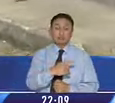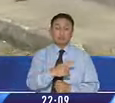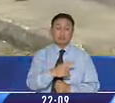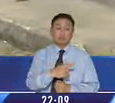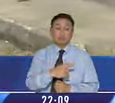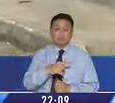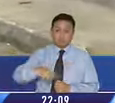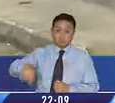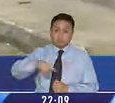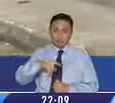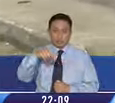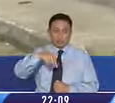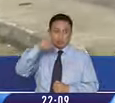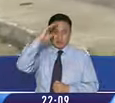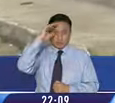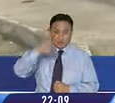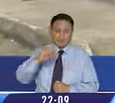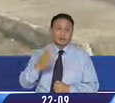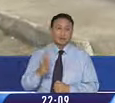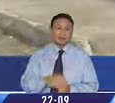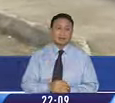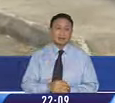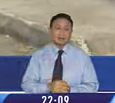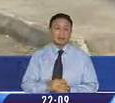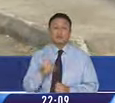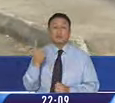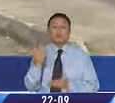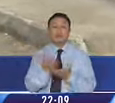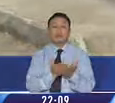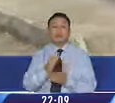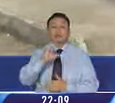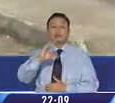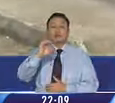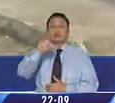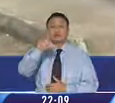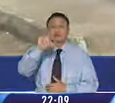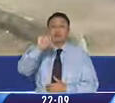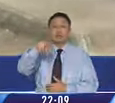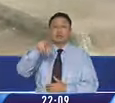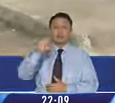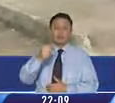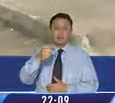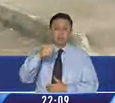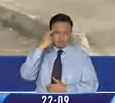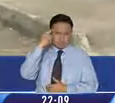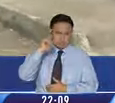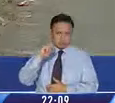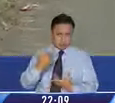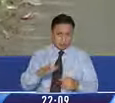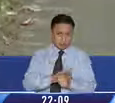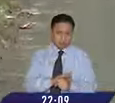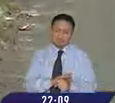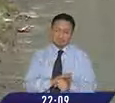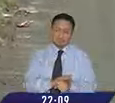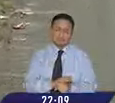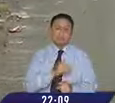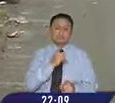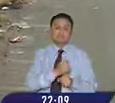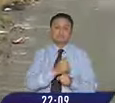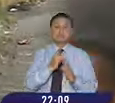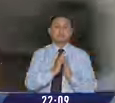la planada. Ahorita tenemos el servicio de abajo de colinas y yo pienso que es insuficiente. Por ello y más hacen